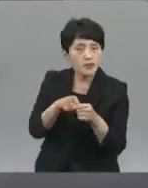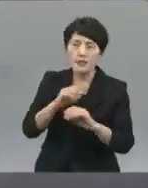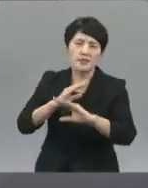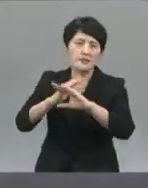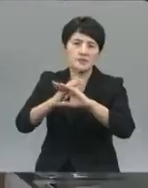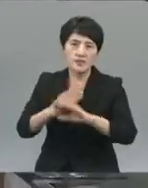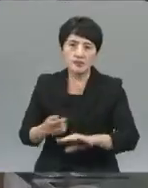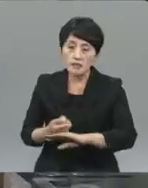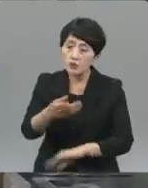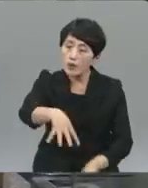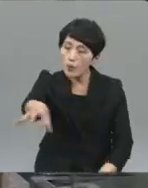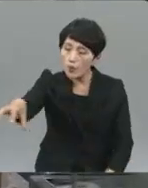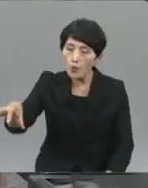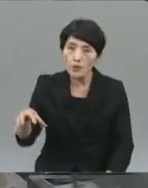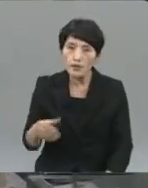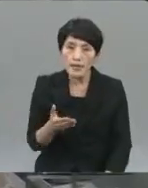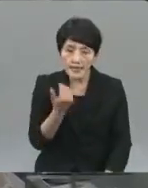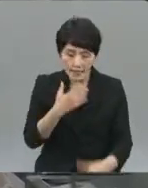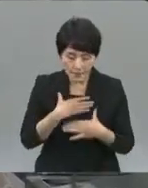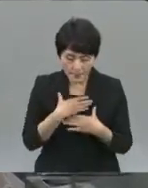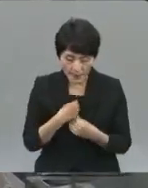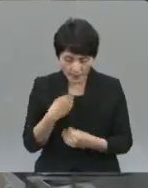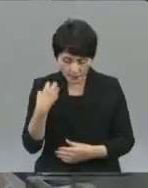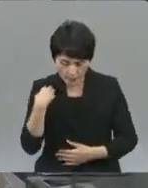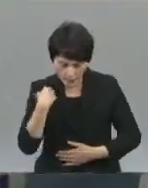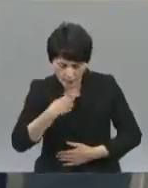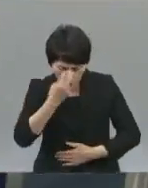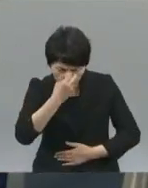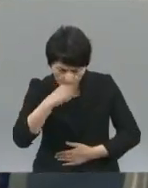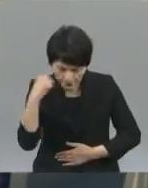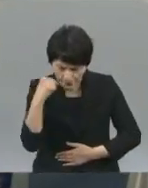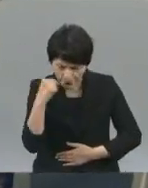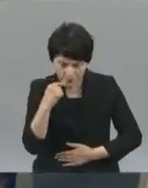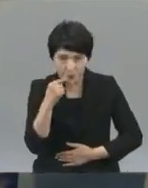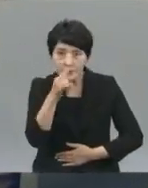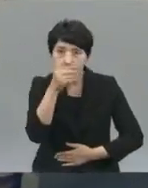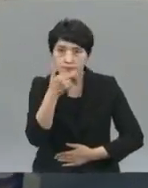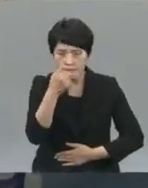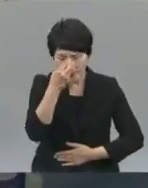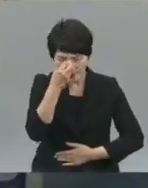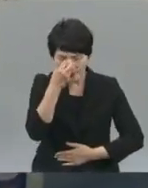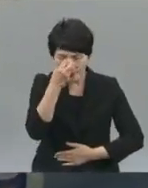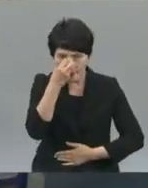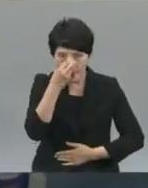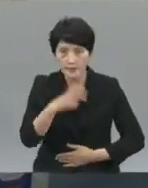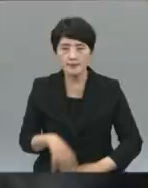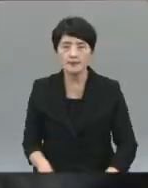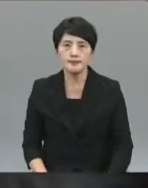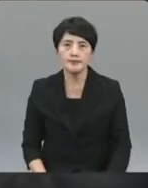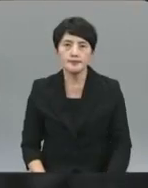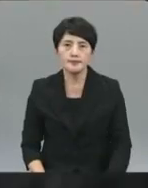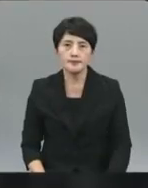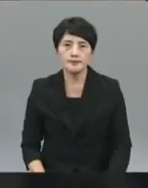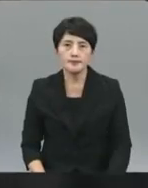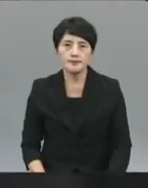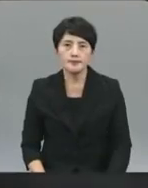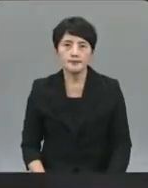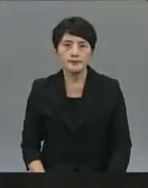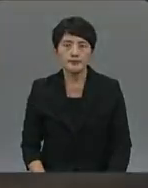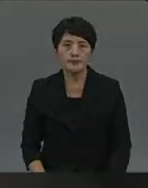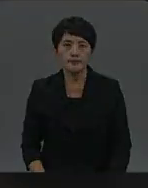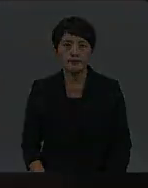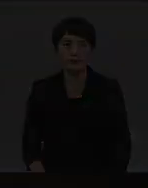fukushima mientras la asociación de cooperativas pesqueras afirma que las medidas gubernamentales han generado un enorme descontento en el